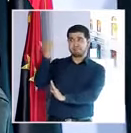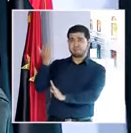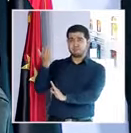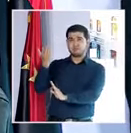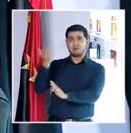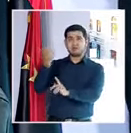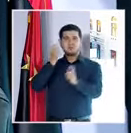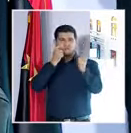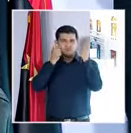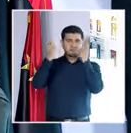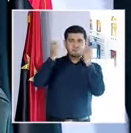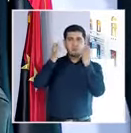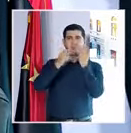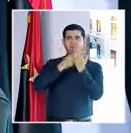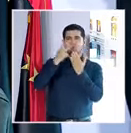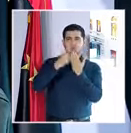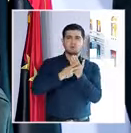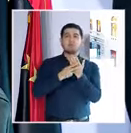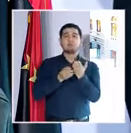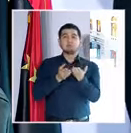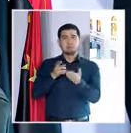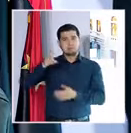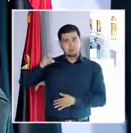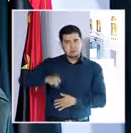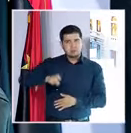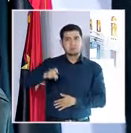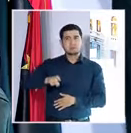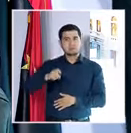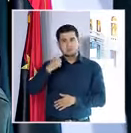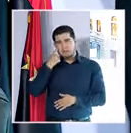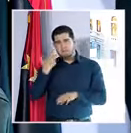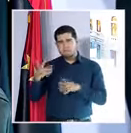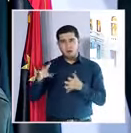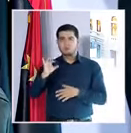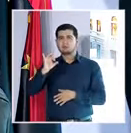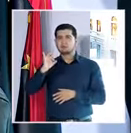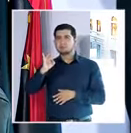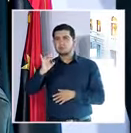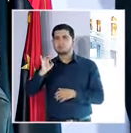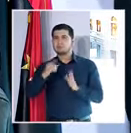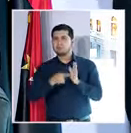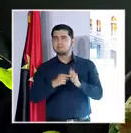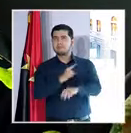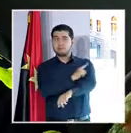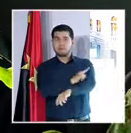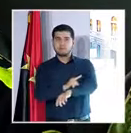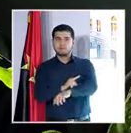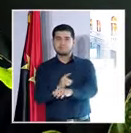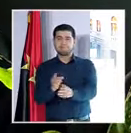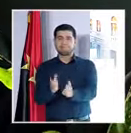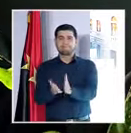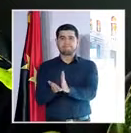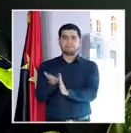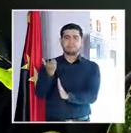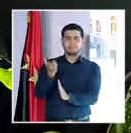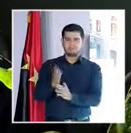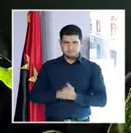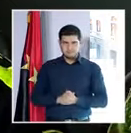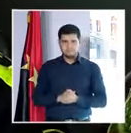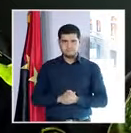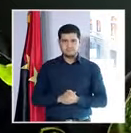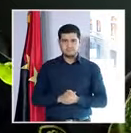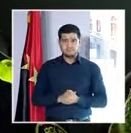en estudios y diseños, requerirá de por lo menos 15 mil millones de pesos más. Entonces, lo